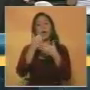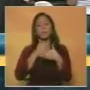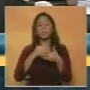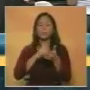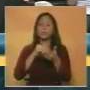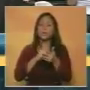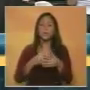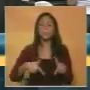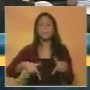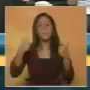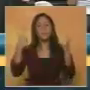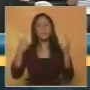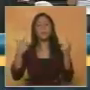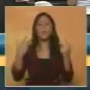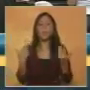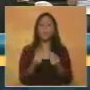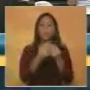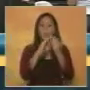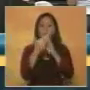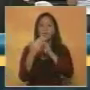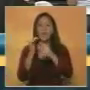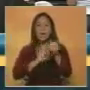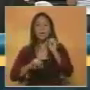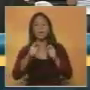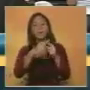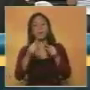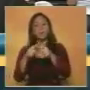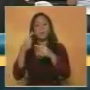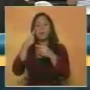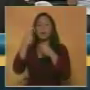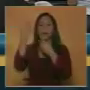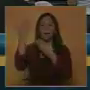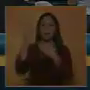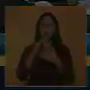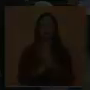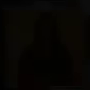mientras organizan junto a la comunidad actividades como esta. Omar García, Venevisión.